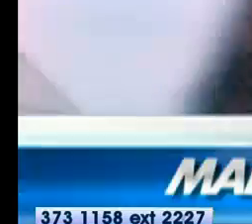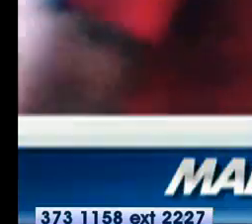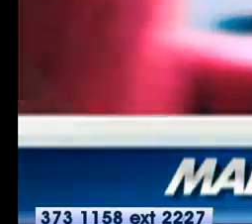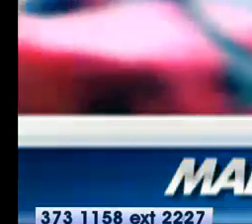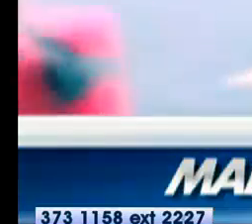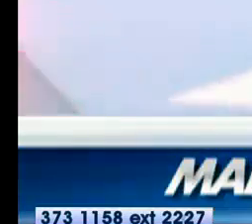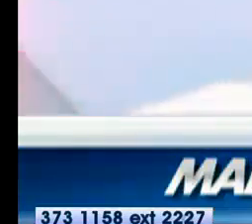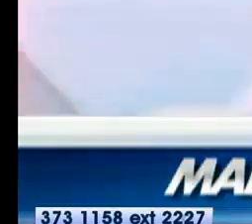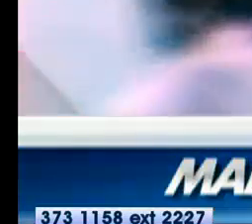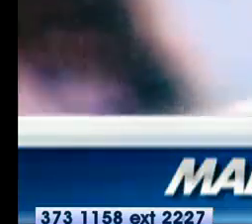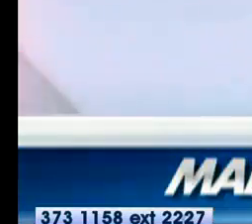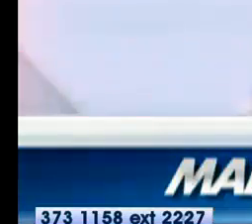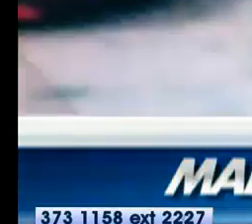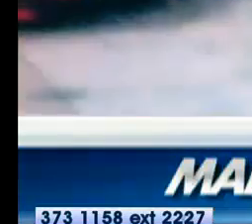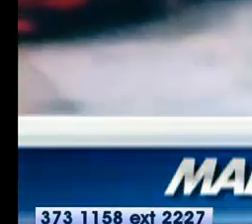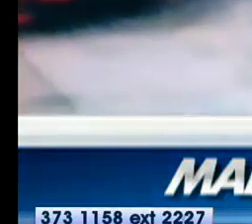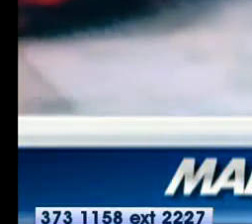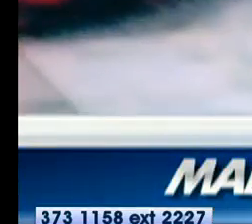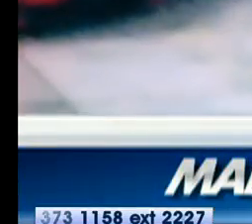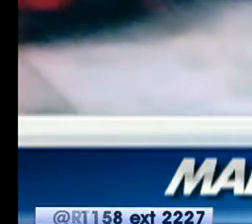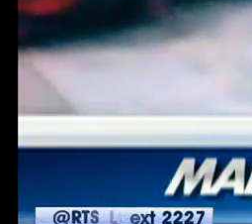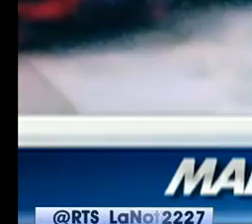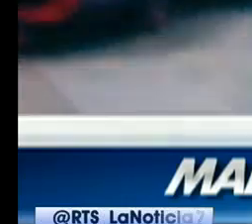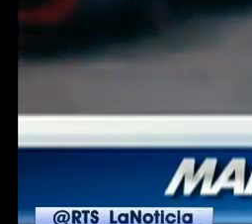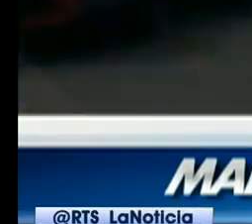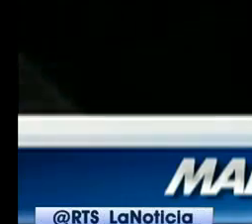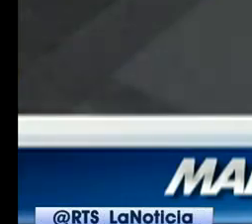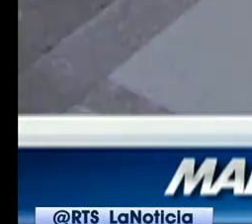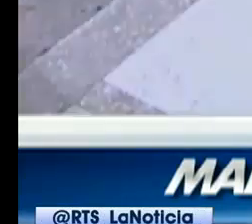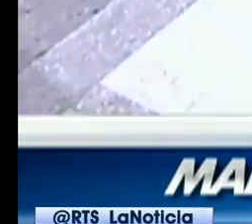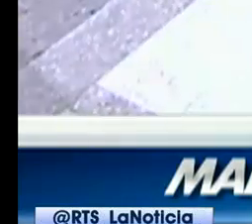Mañana, en la noticia de las 6:30...